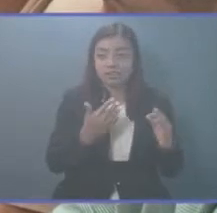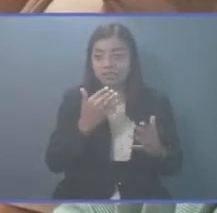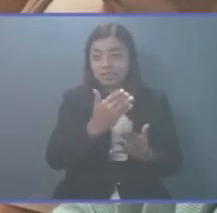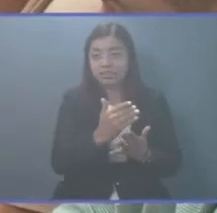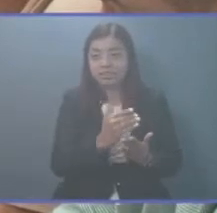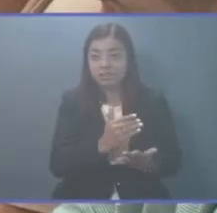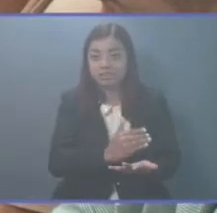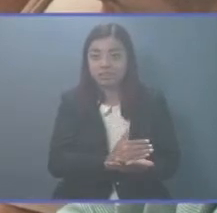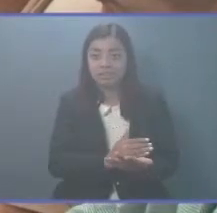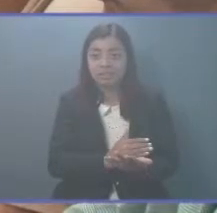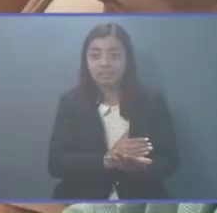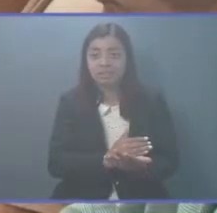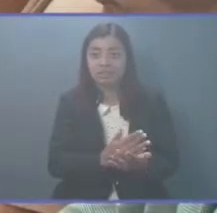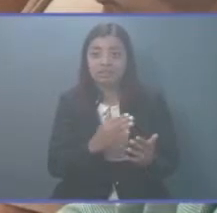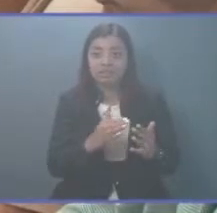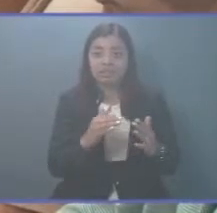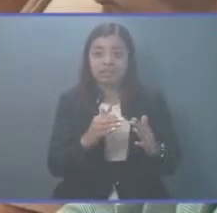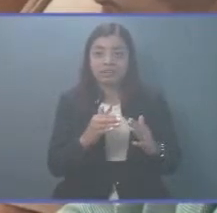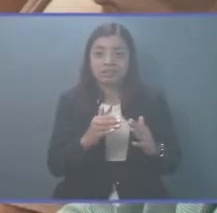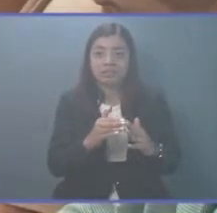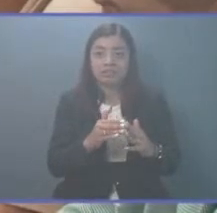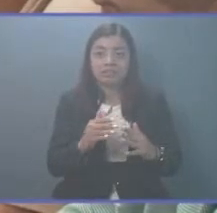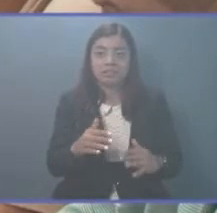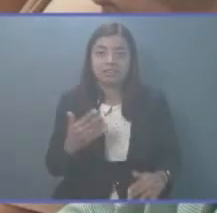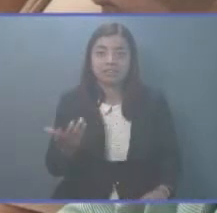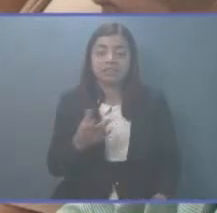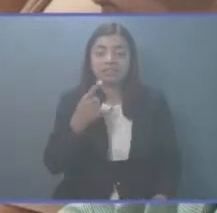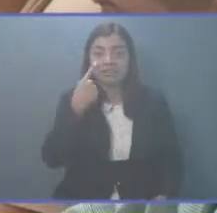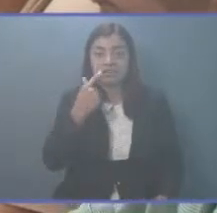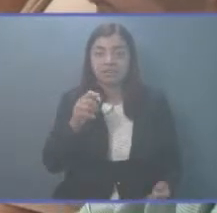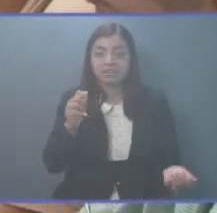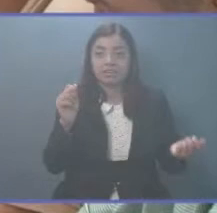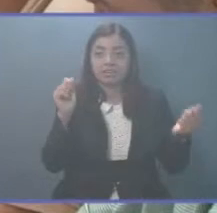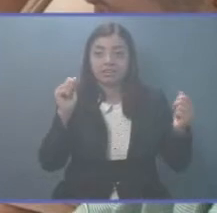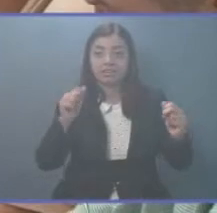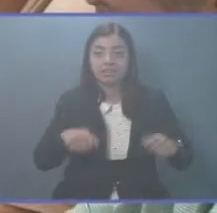activos. Y pues valorábamos la posibilidad